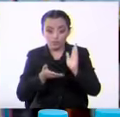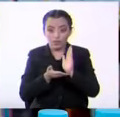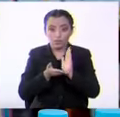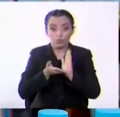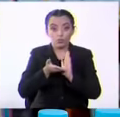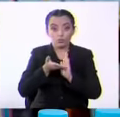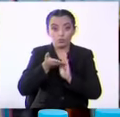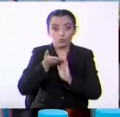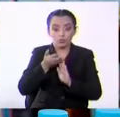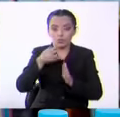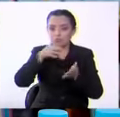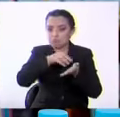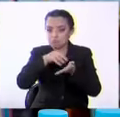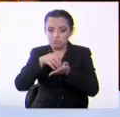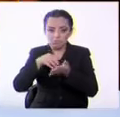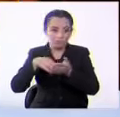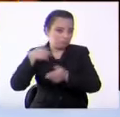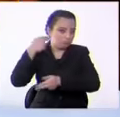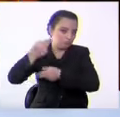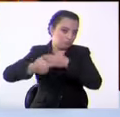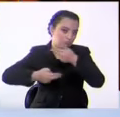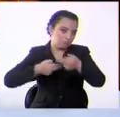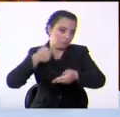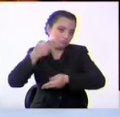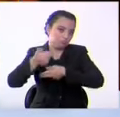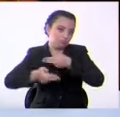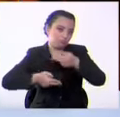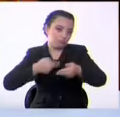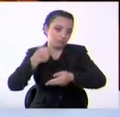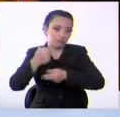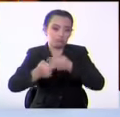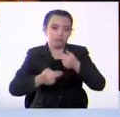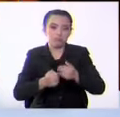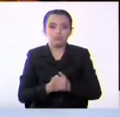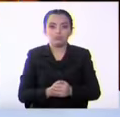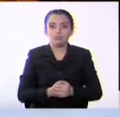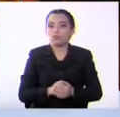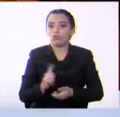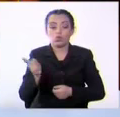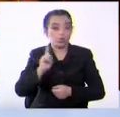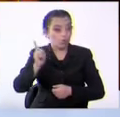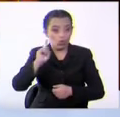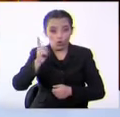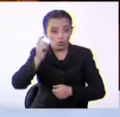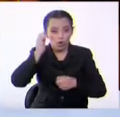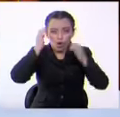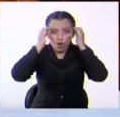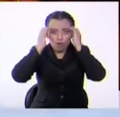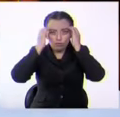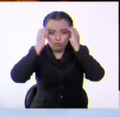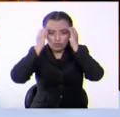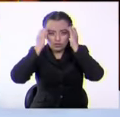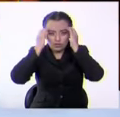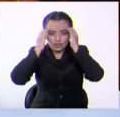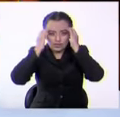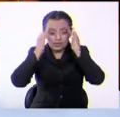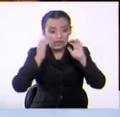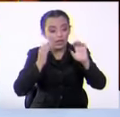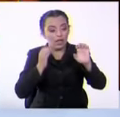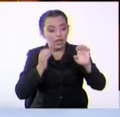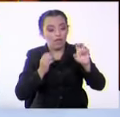través de generaciones sucesivas. Es decir, no debemos de confundir evolución